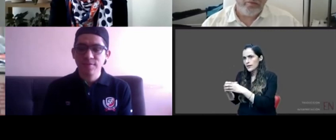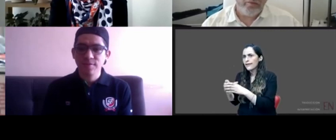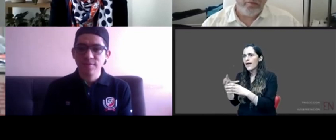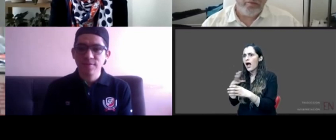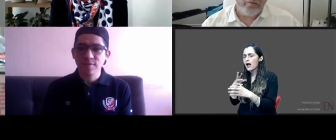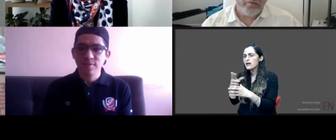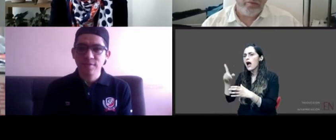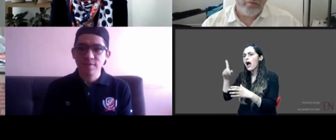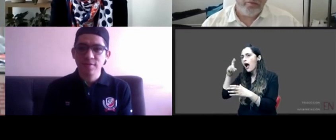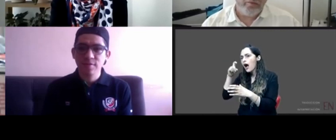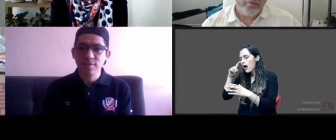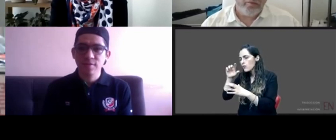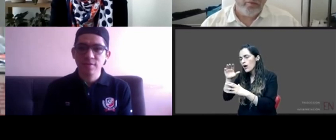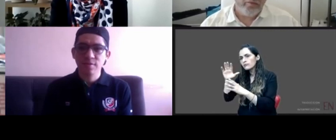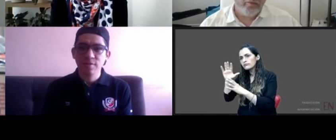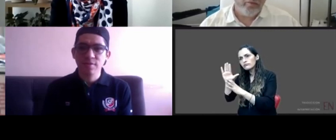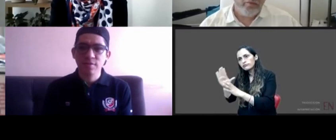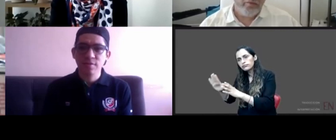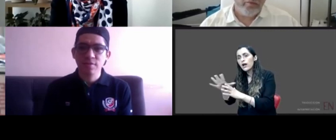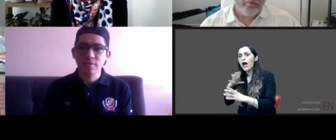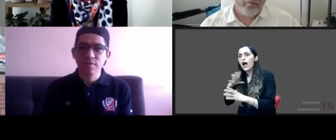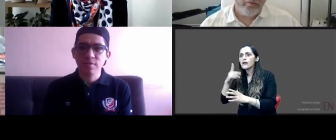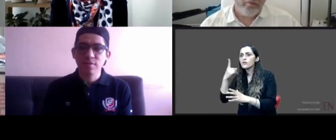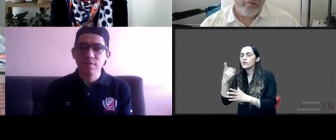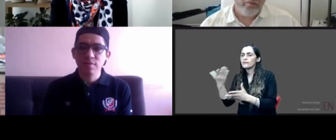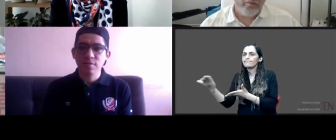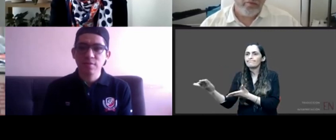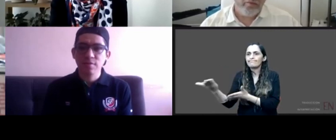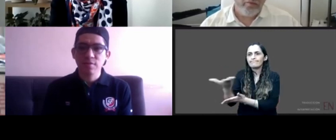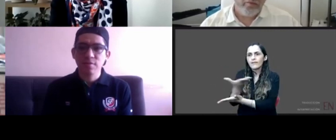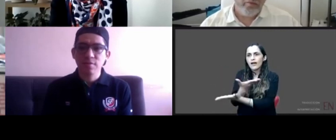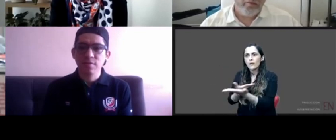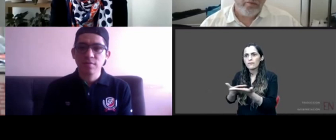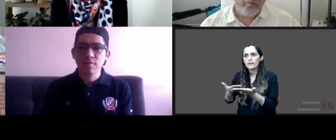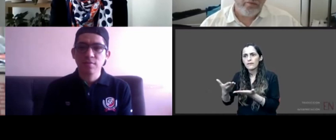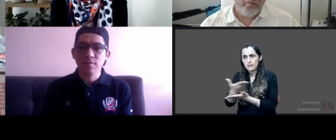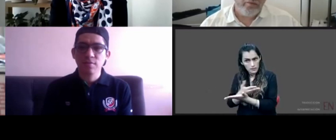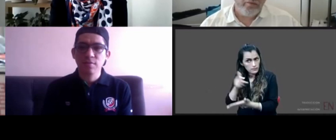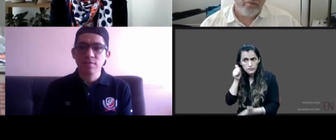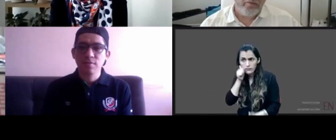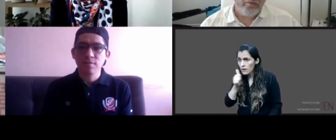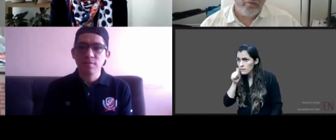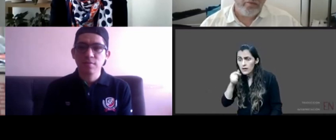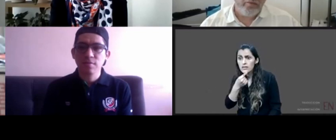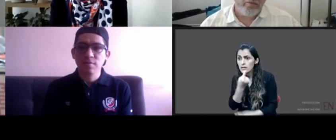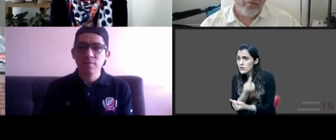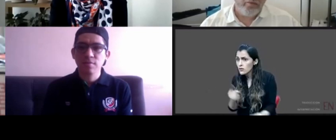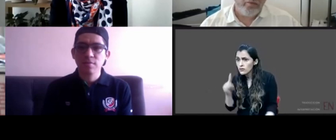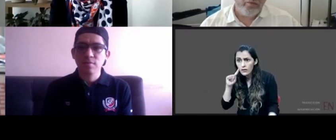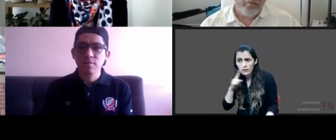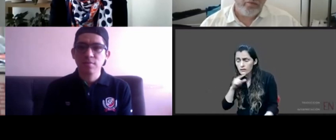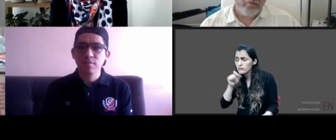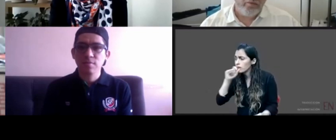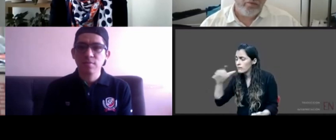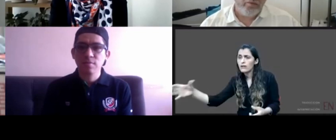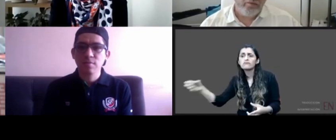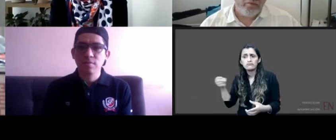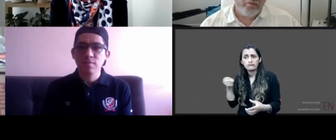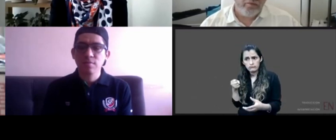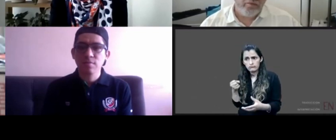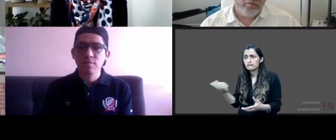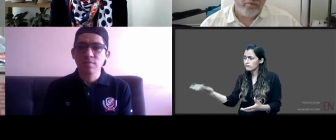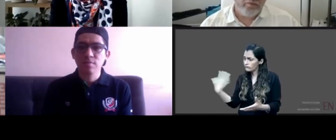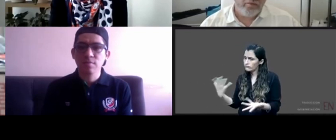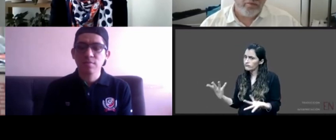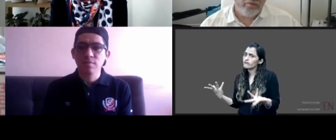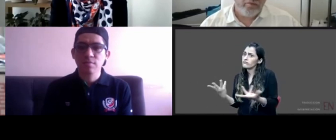una mayordomía, hay una convivencia, siempre se toma en cuenta a los niños y se les llama para que